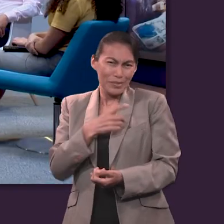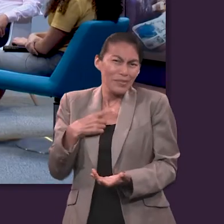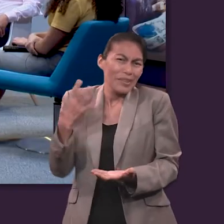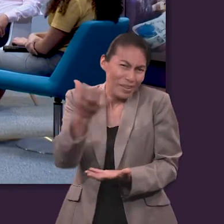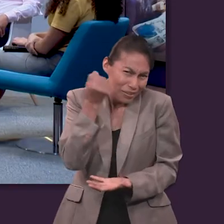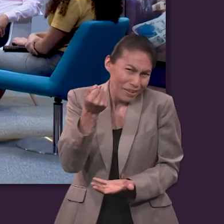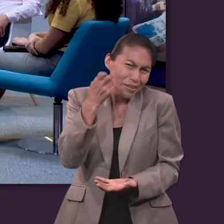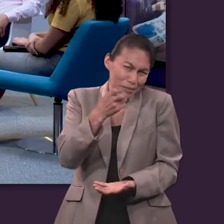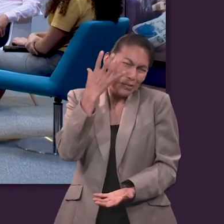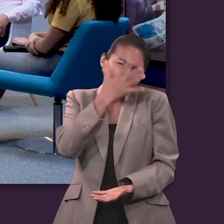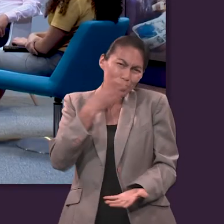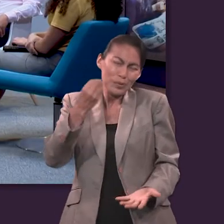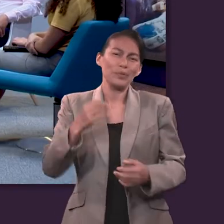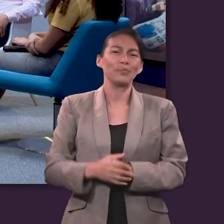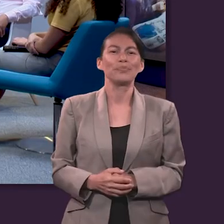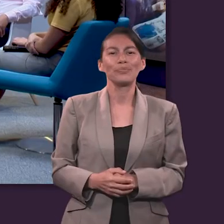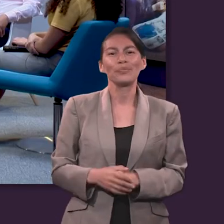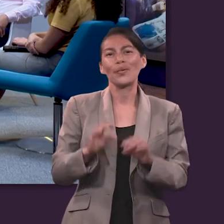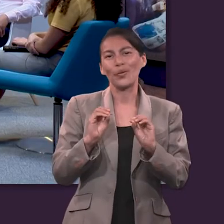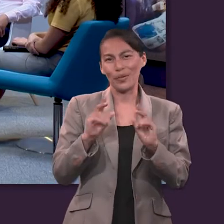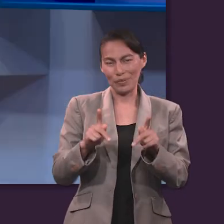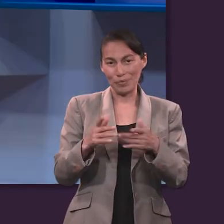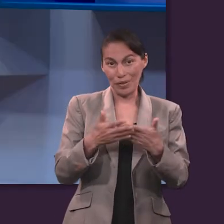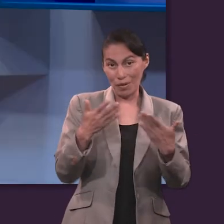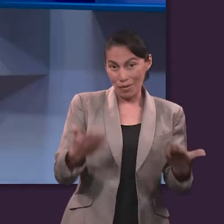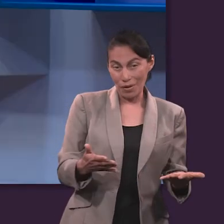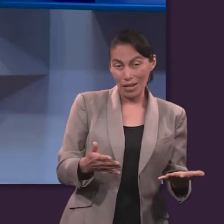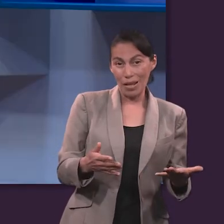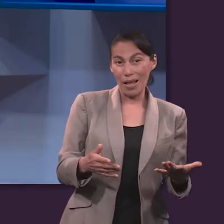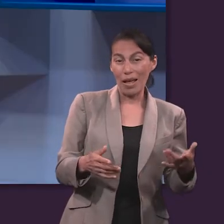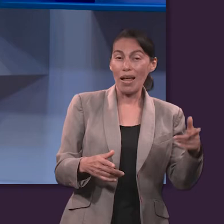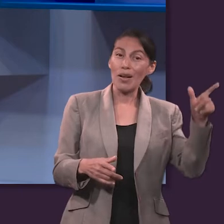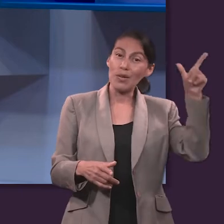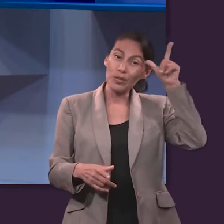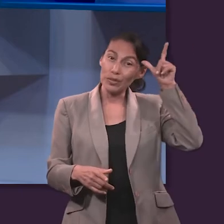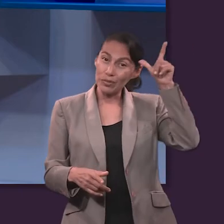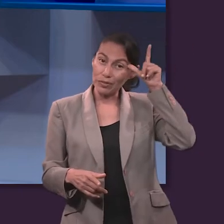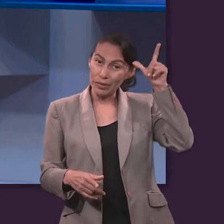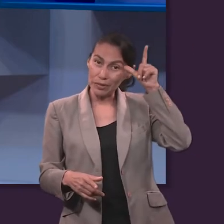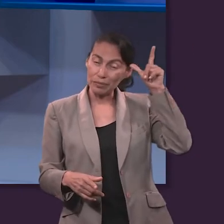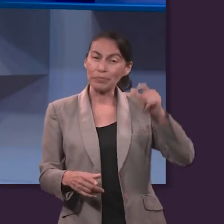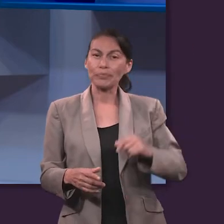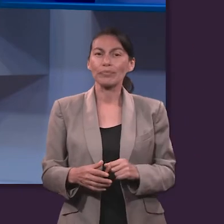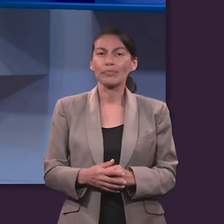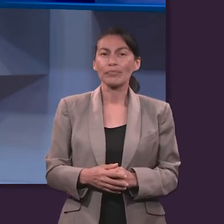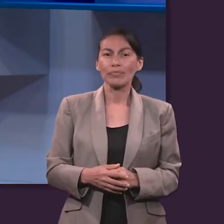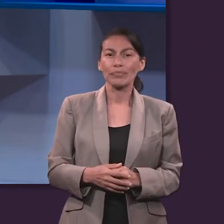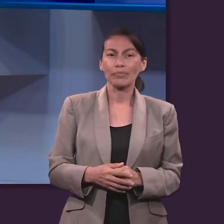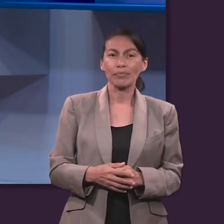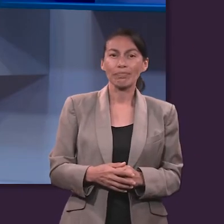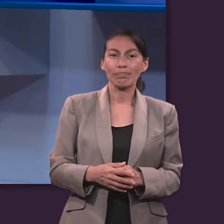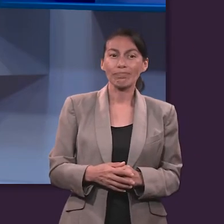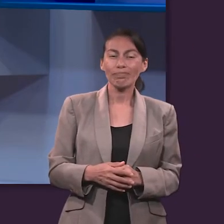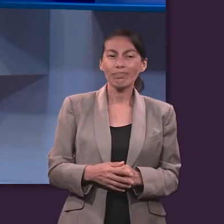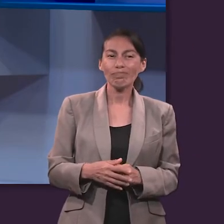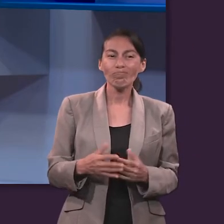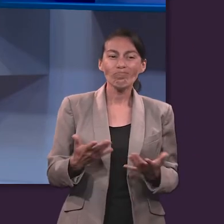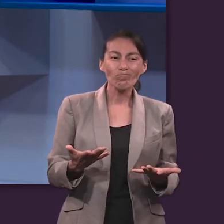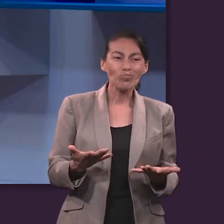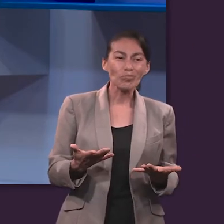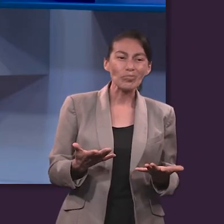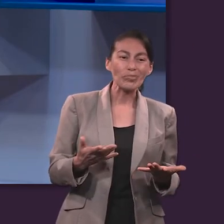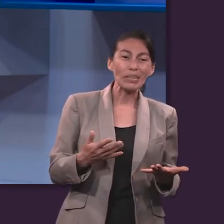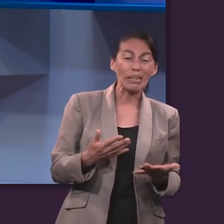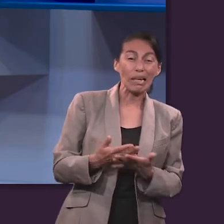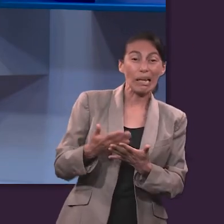ir concluyendo, la historia de Lucifer es una seria advertencia para nosotros hoy de no caer en